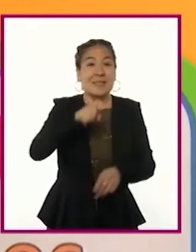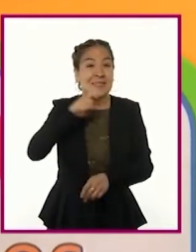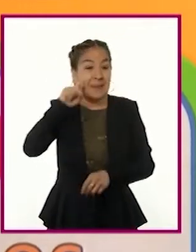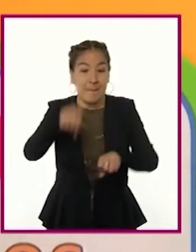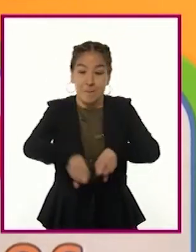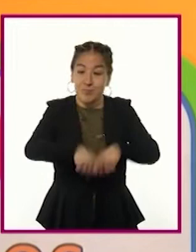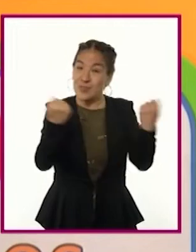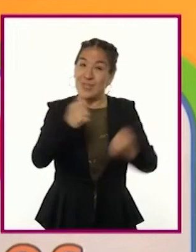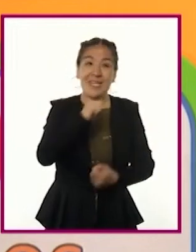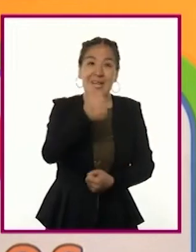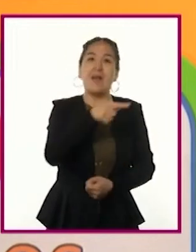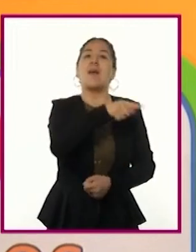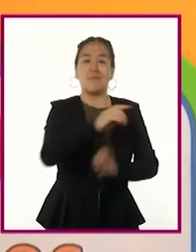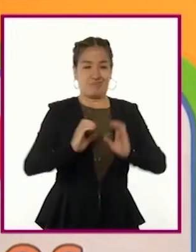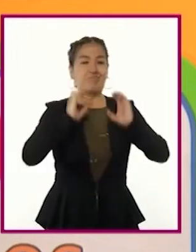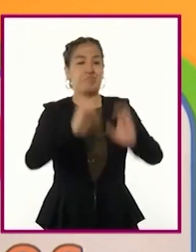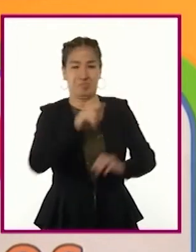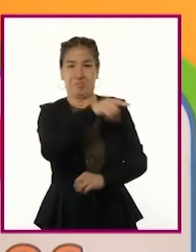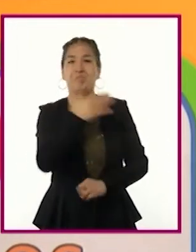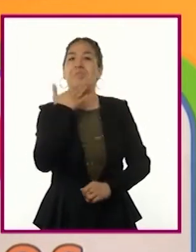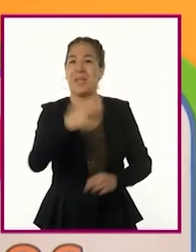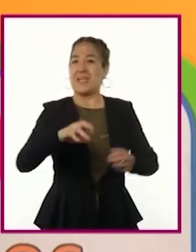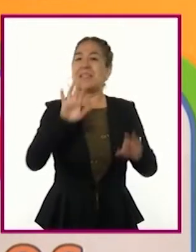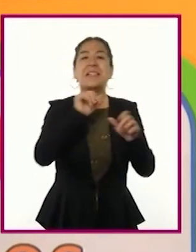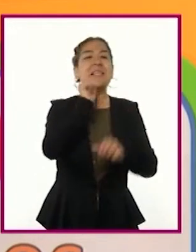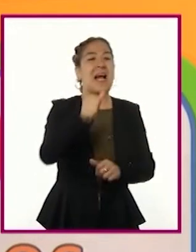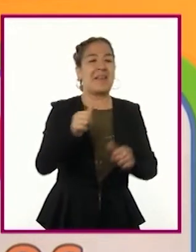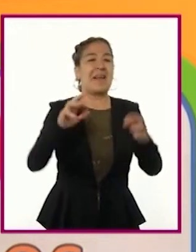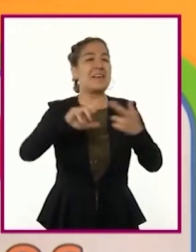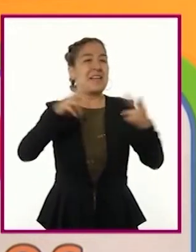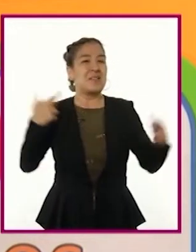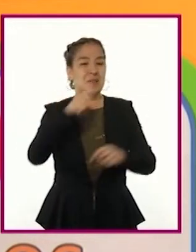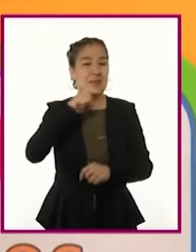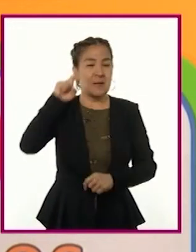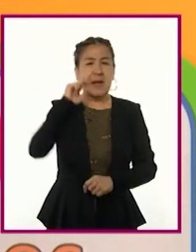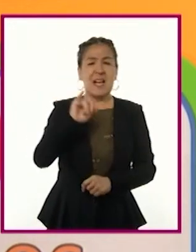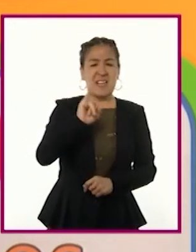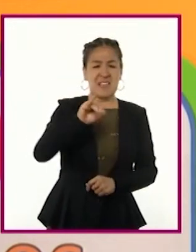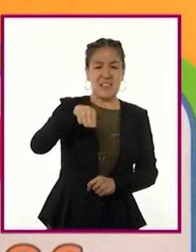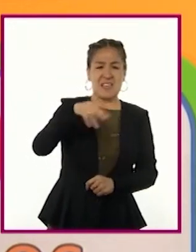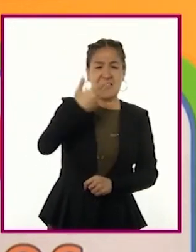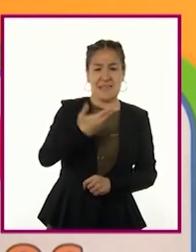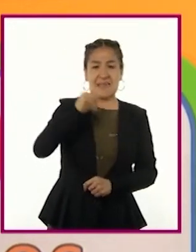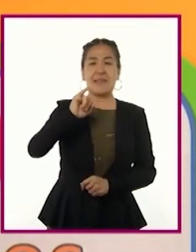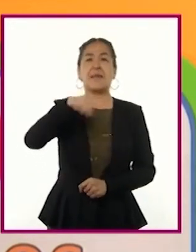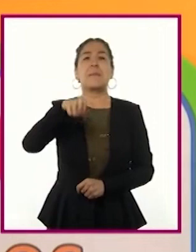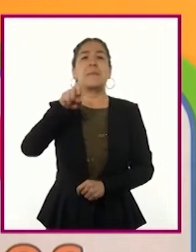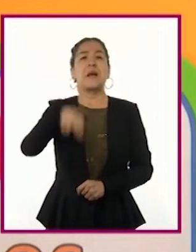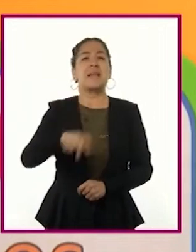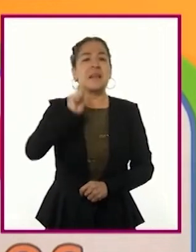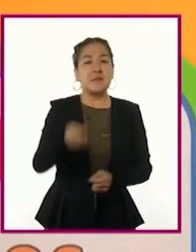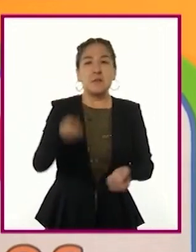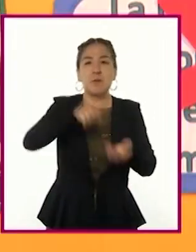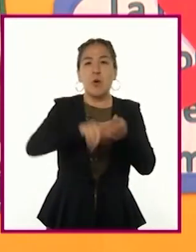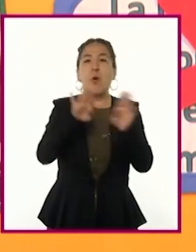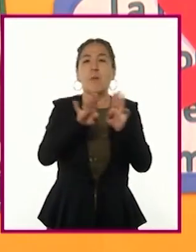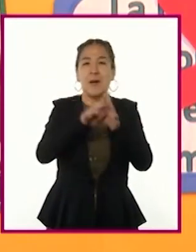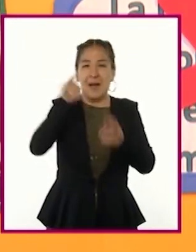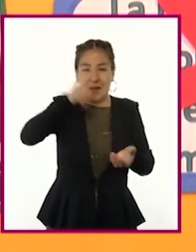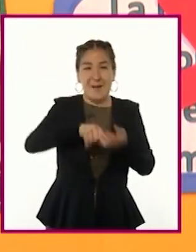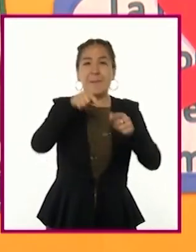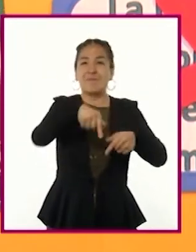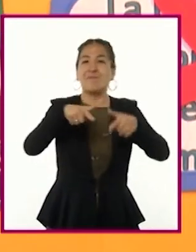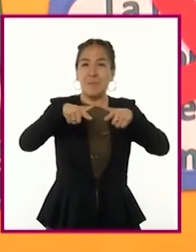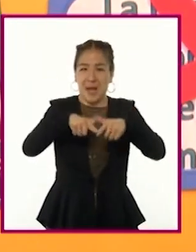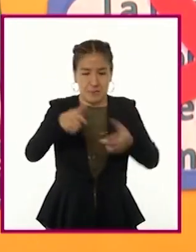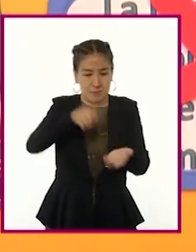tenido relaciones sexuales. El himen es una fina membrana que cierra parcialmente la entrada de la vagina.